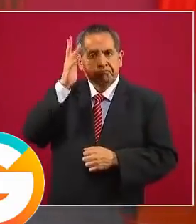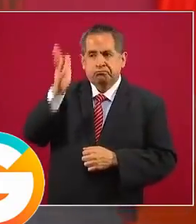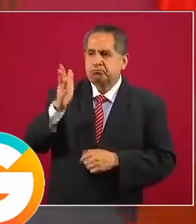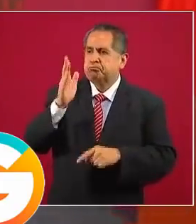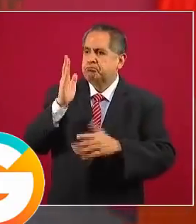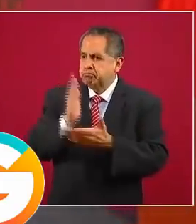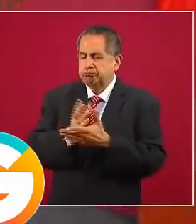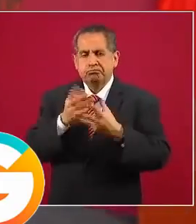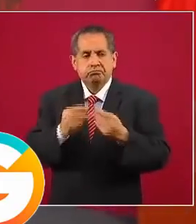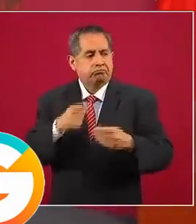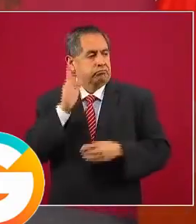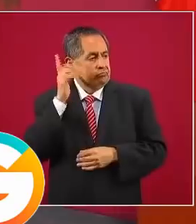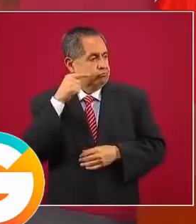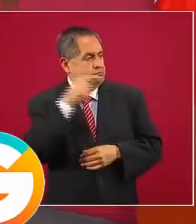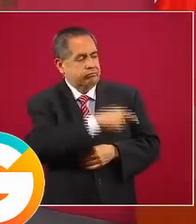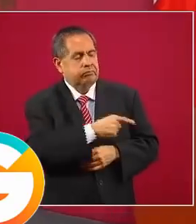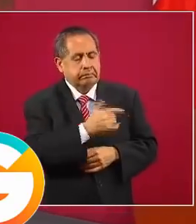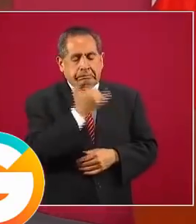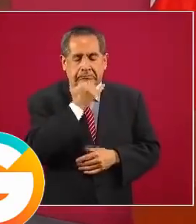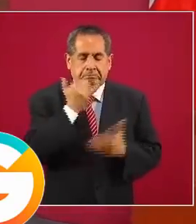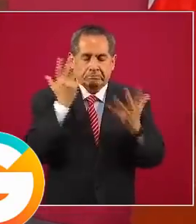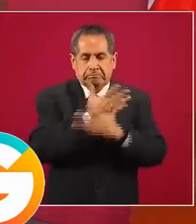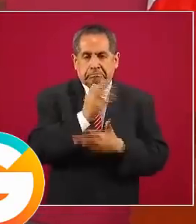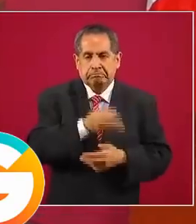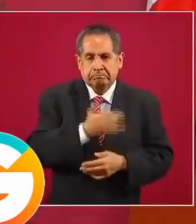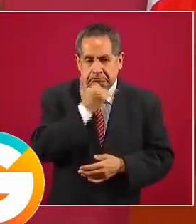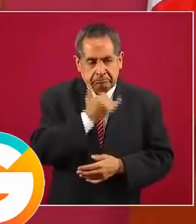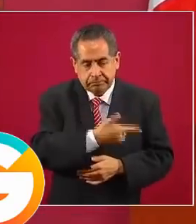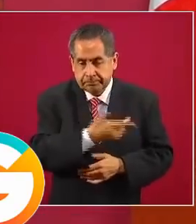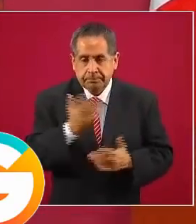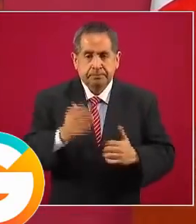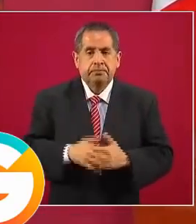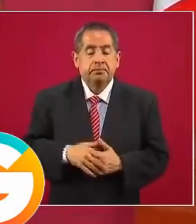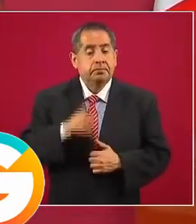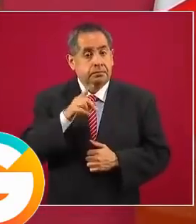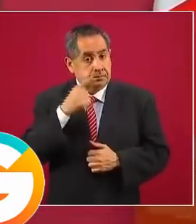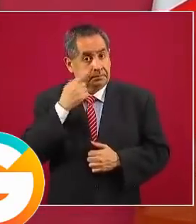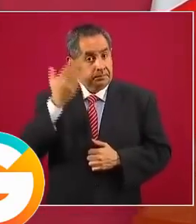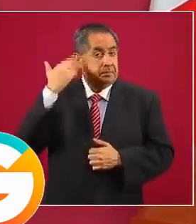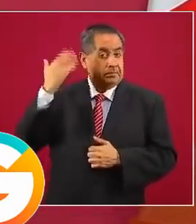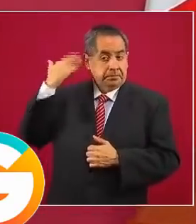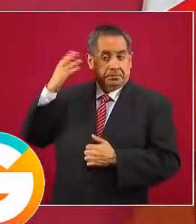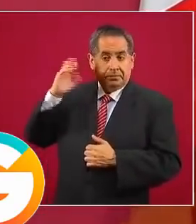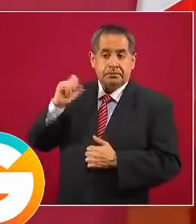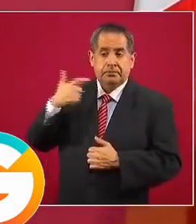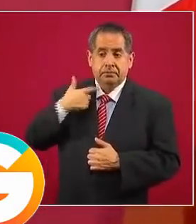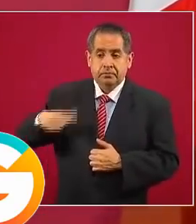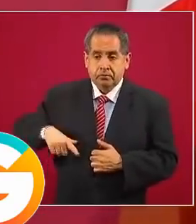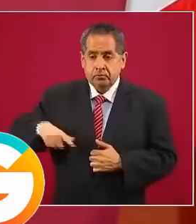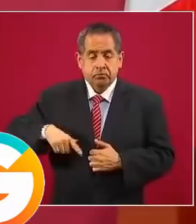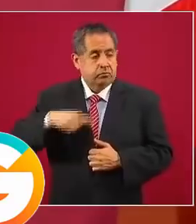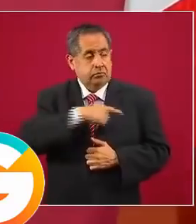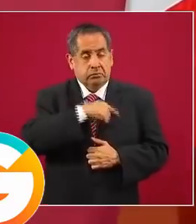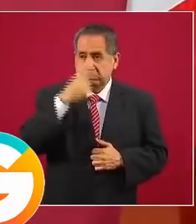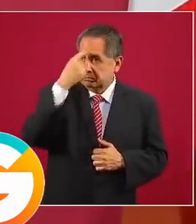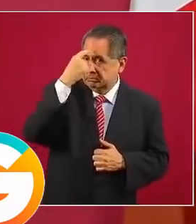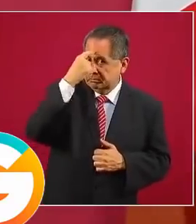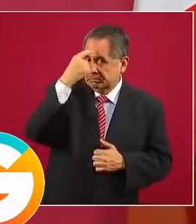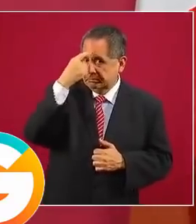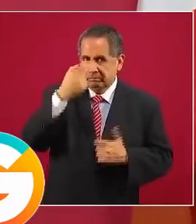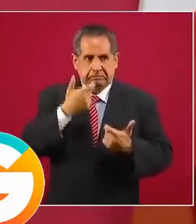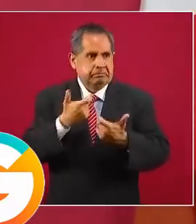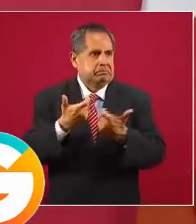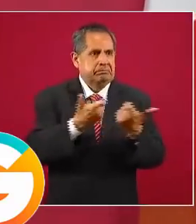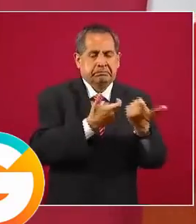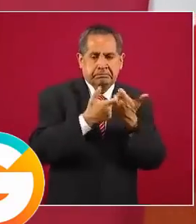lo reconozcan los conservadores, durante el periodo neoliberal porque les importa más